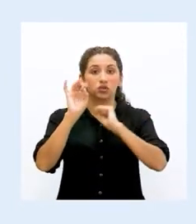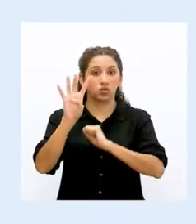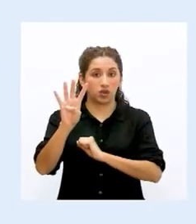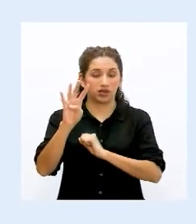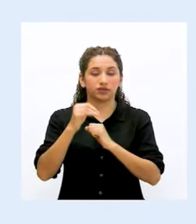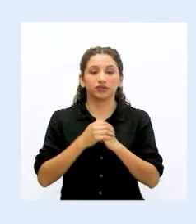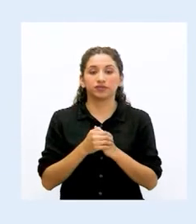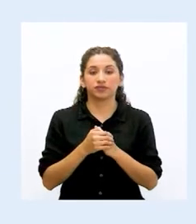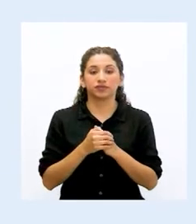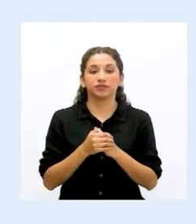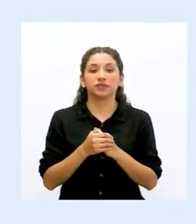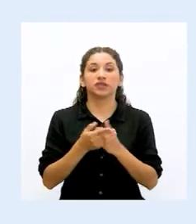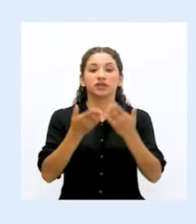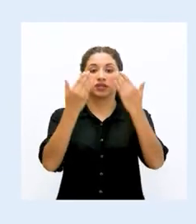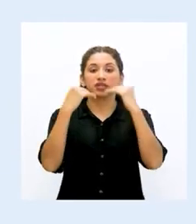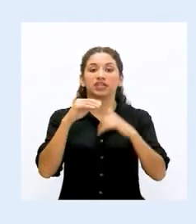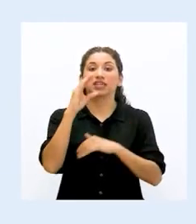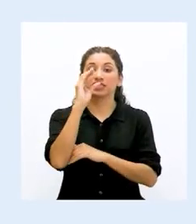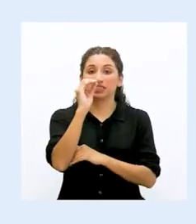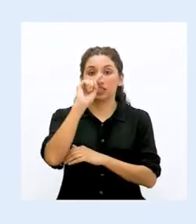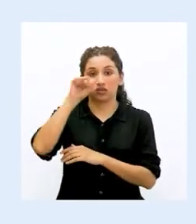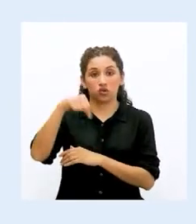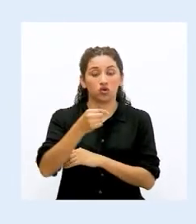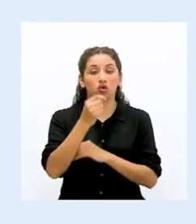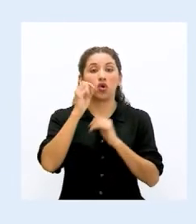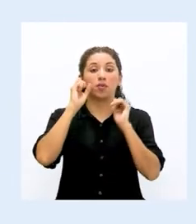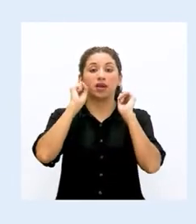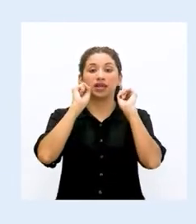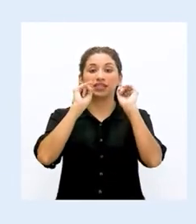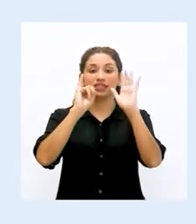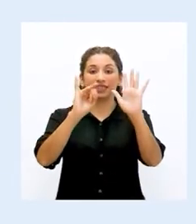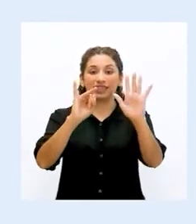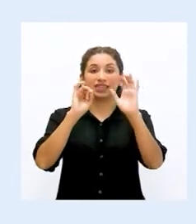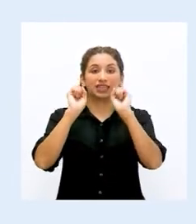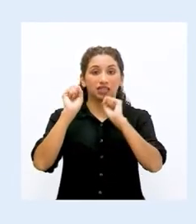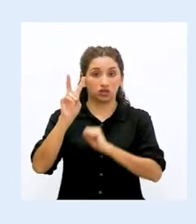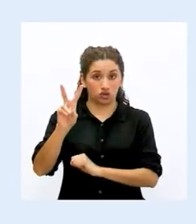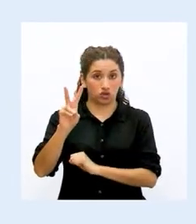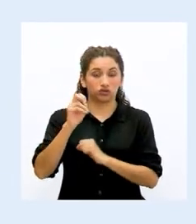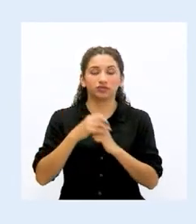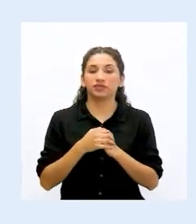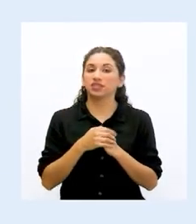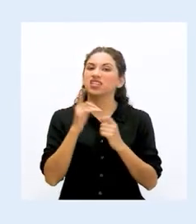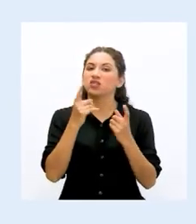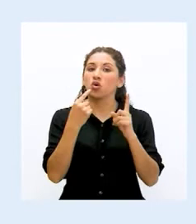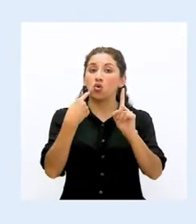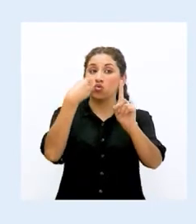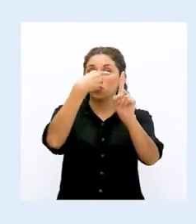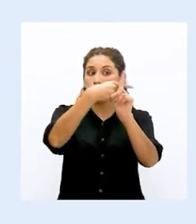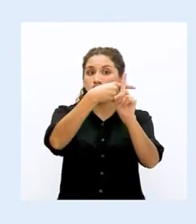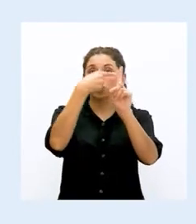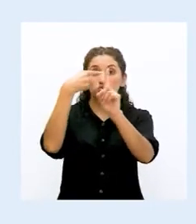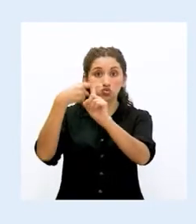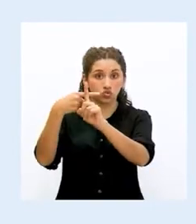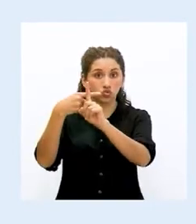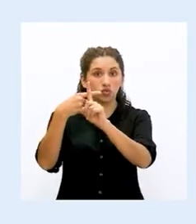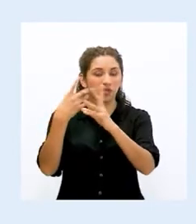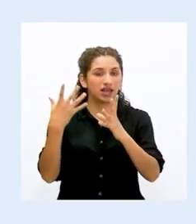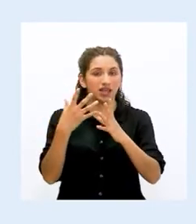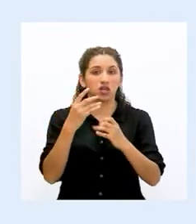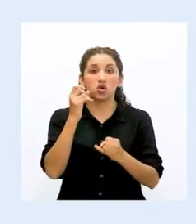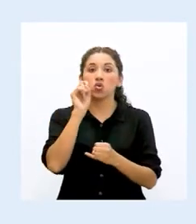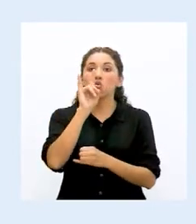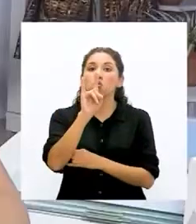y obtenemos 0,72. Recuerda que la suma de los valores de la frecuencia relativa es